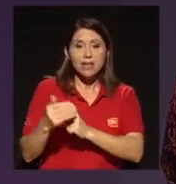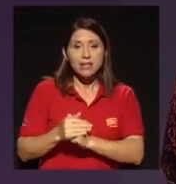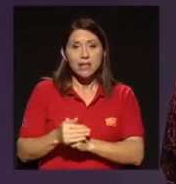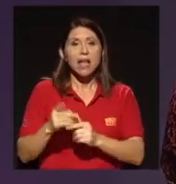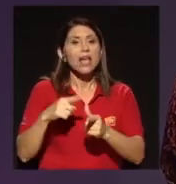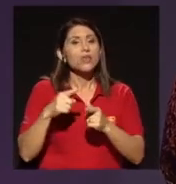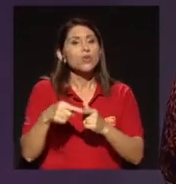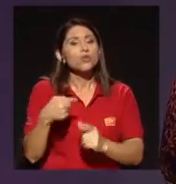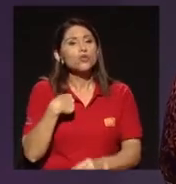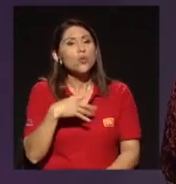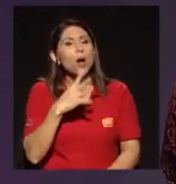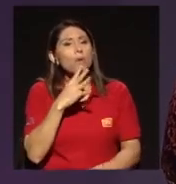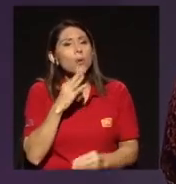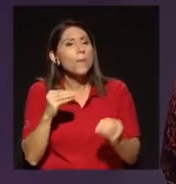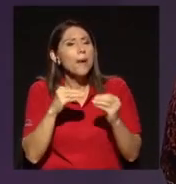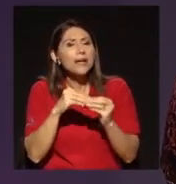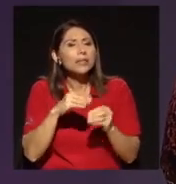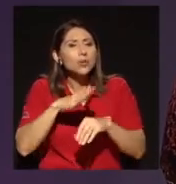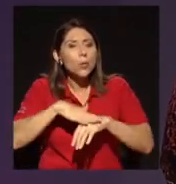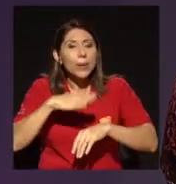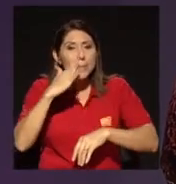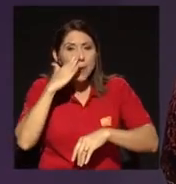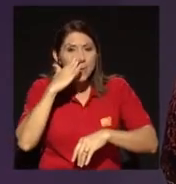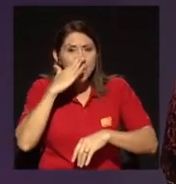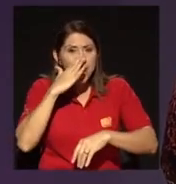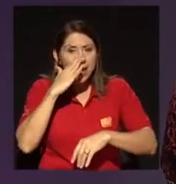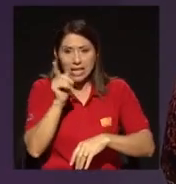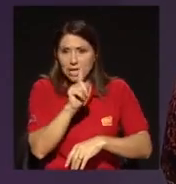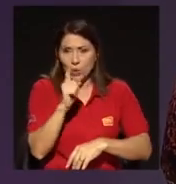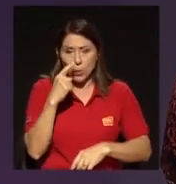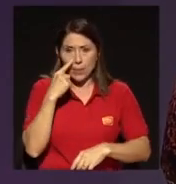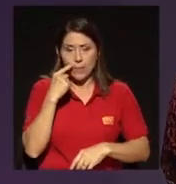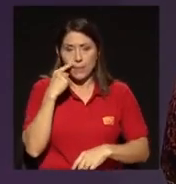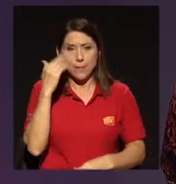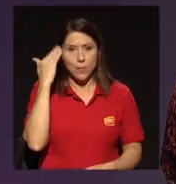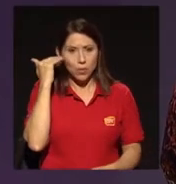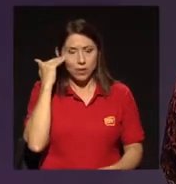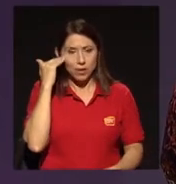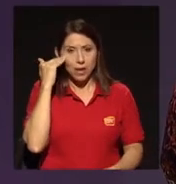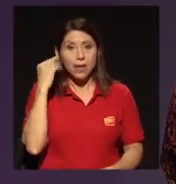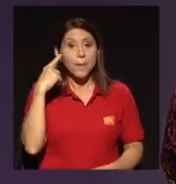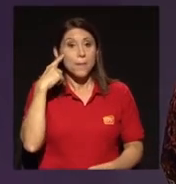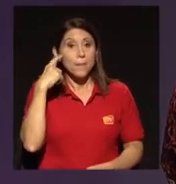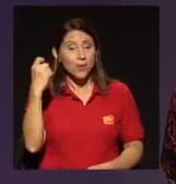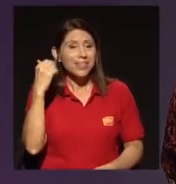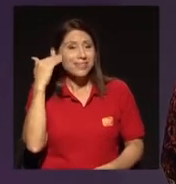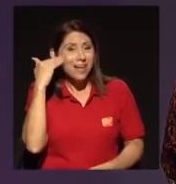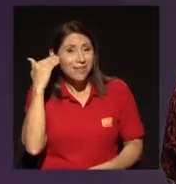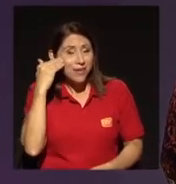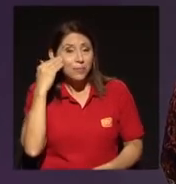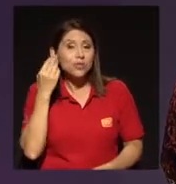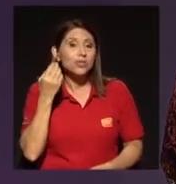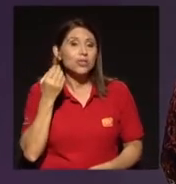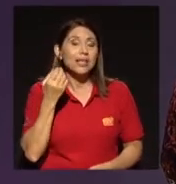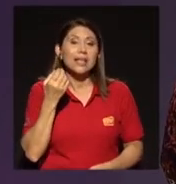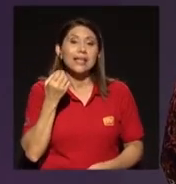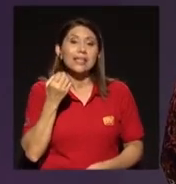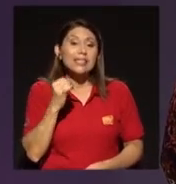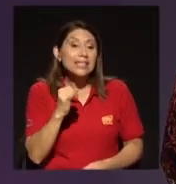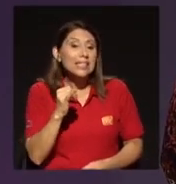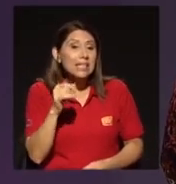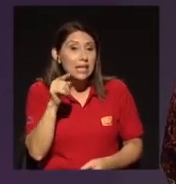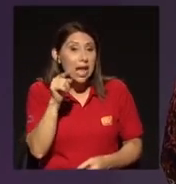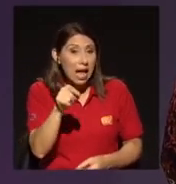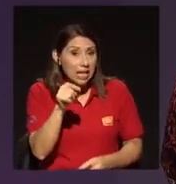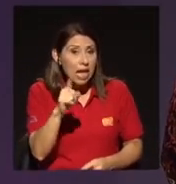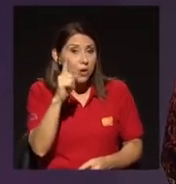más a la mamá que al padre? Porque también sabemos que el patrón de que hubo una mamá adolescente, hay una